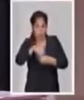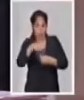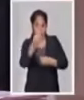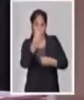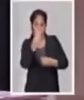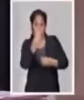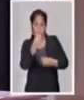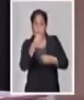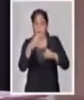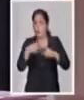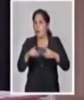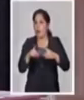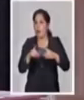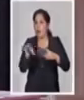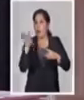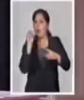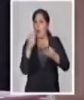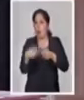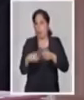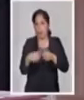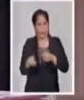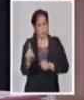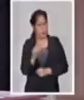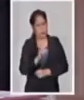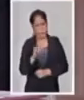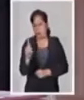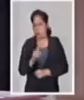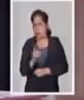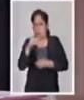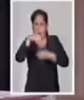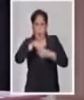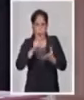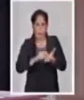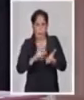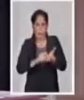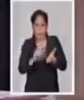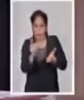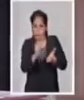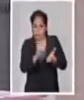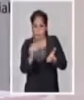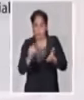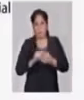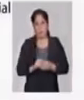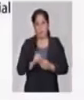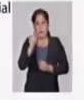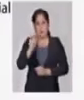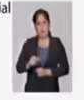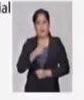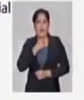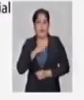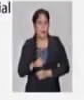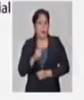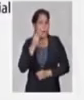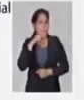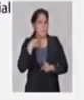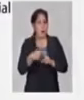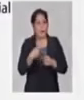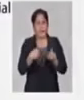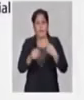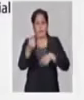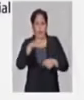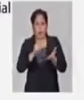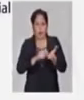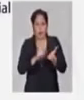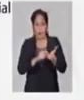alimentos, pero no son nuevos productos que van a incorporar a la canasta familiar normada. Personas nos decían, bueno, ¿qué más van a vender por la